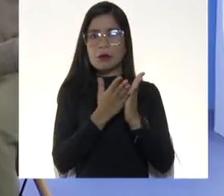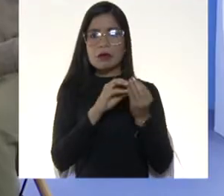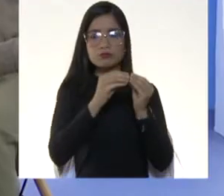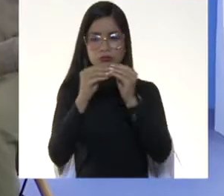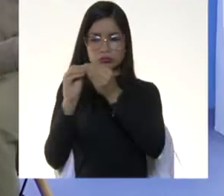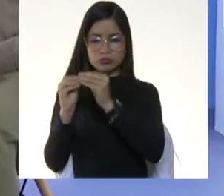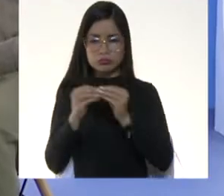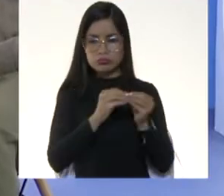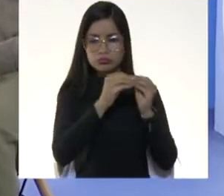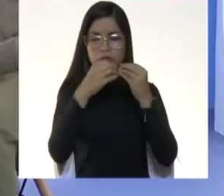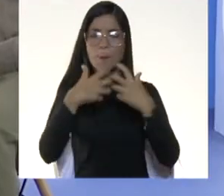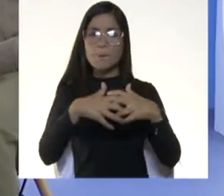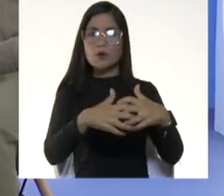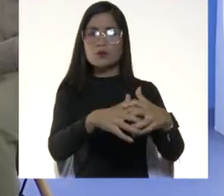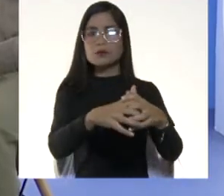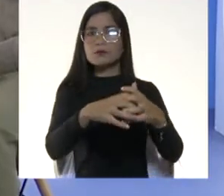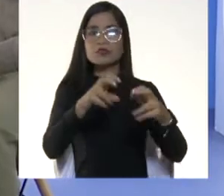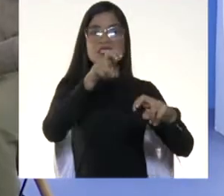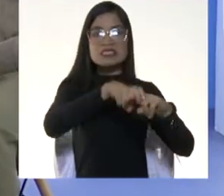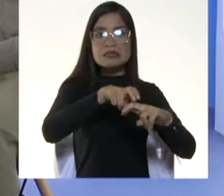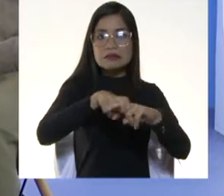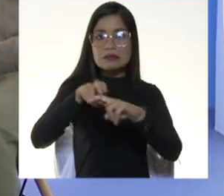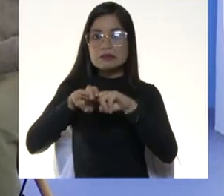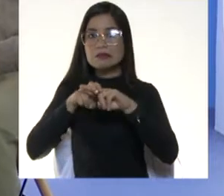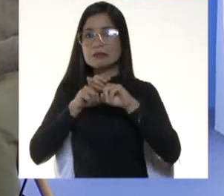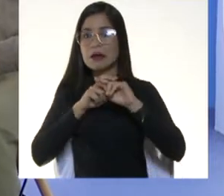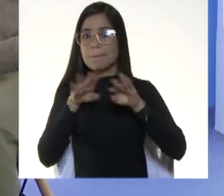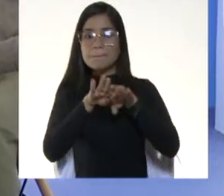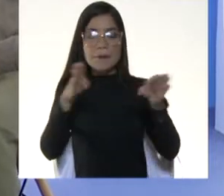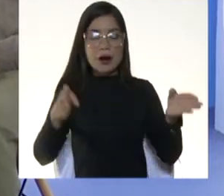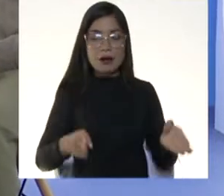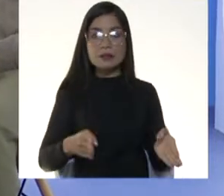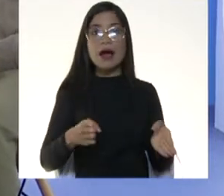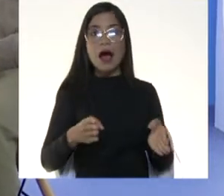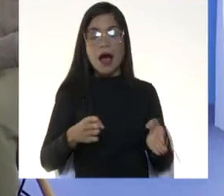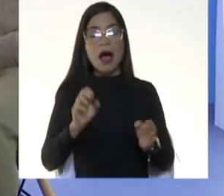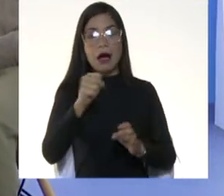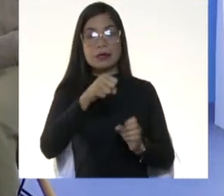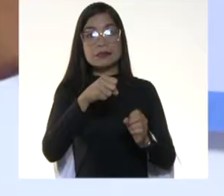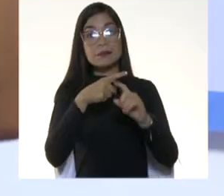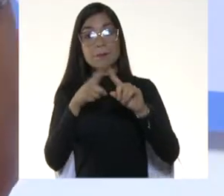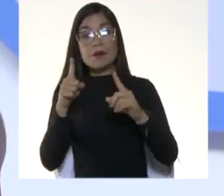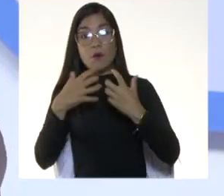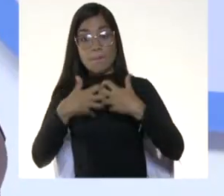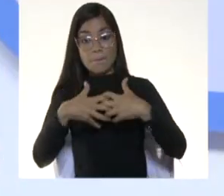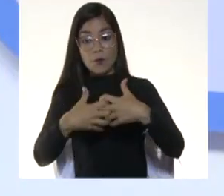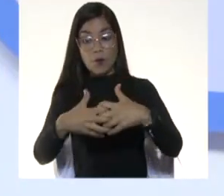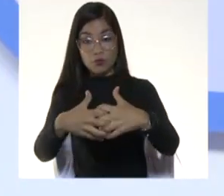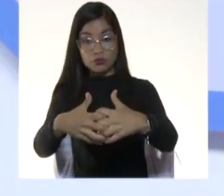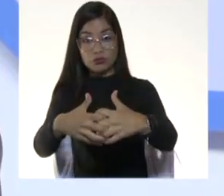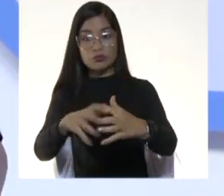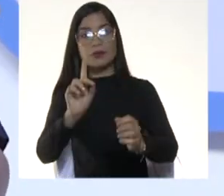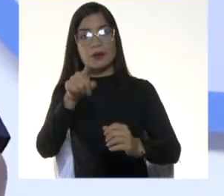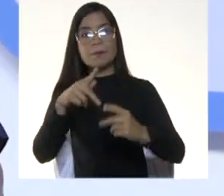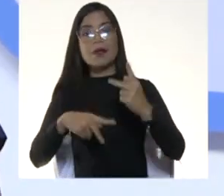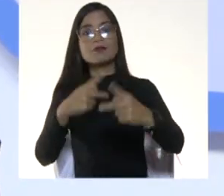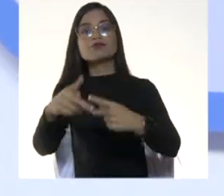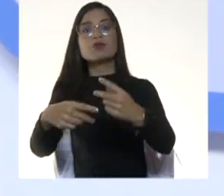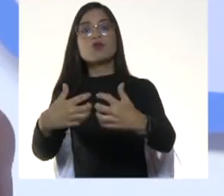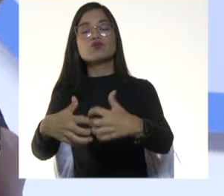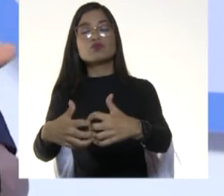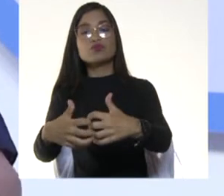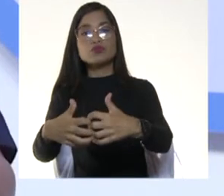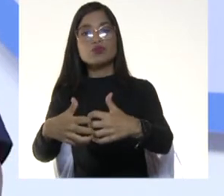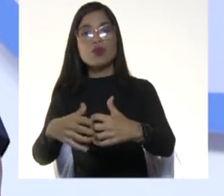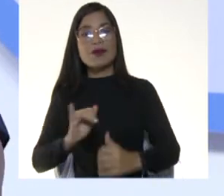herramientas, sí, muchachos, pero la producción también tiene que ver con lo humano, ¿no? Con lo cognitivo, con el conocimiento, la identidad nacional, el